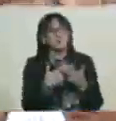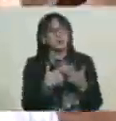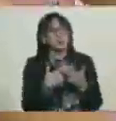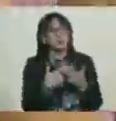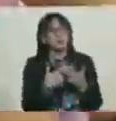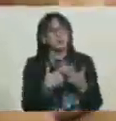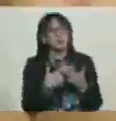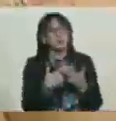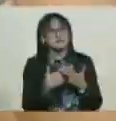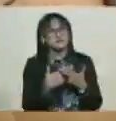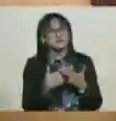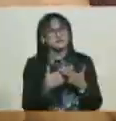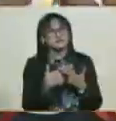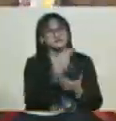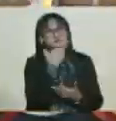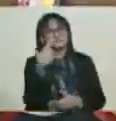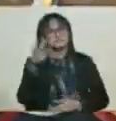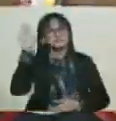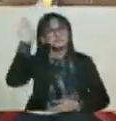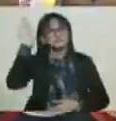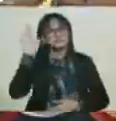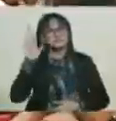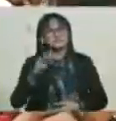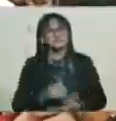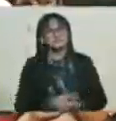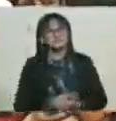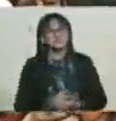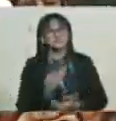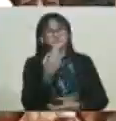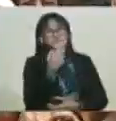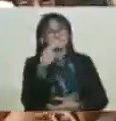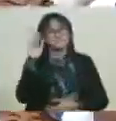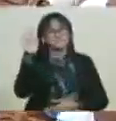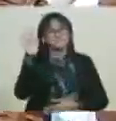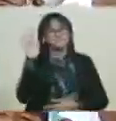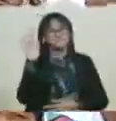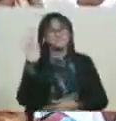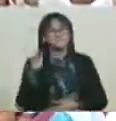economía lo juro lo juro